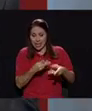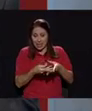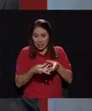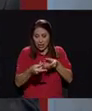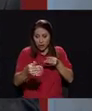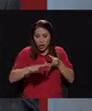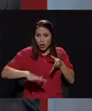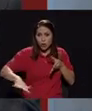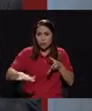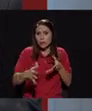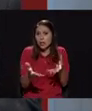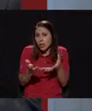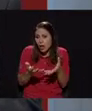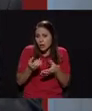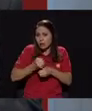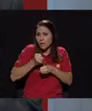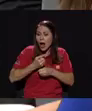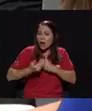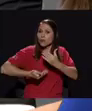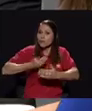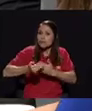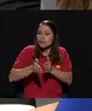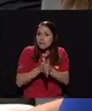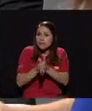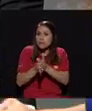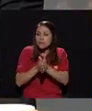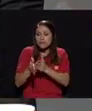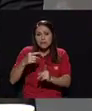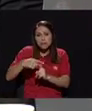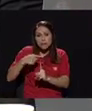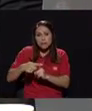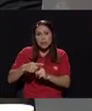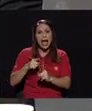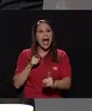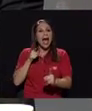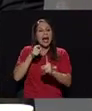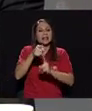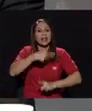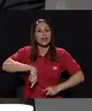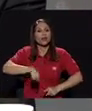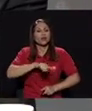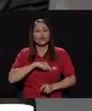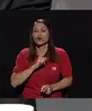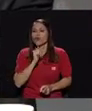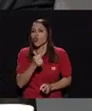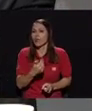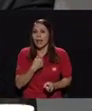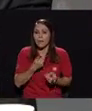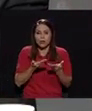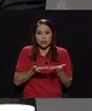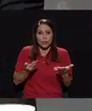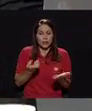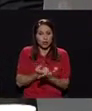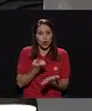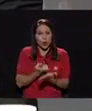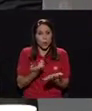lo quiere poner a producir. Entonces, bueno, hasta que no podamos crear instrumentos económicos que, por ejemplo, lleven